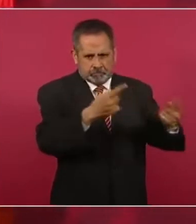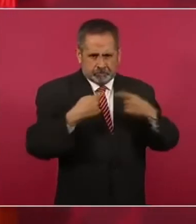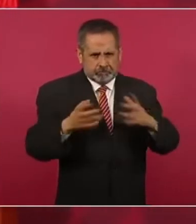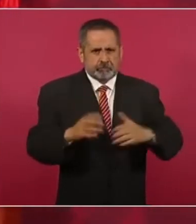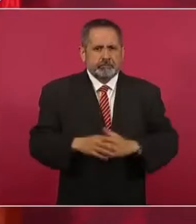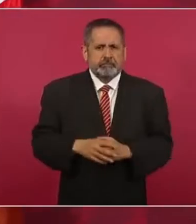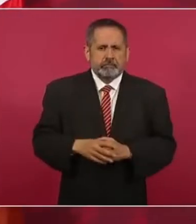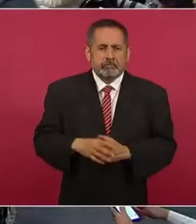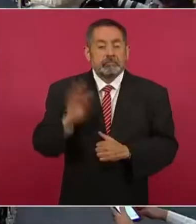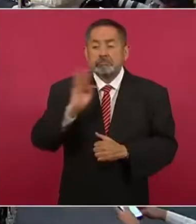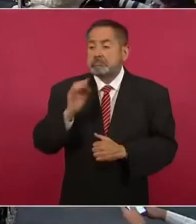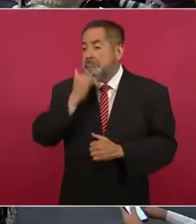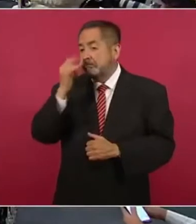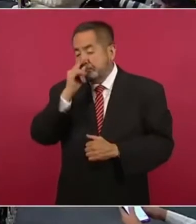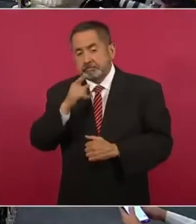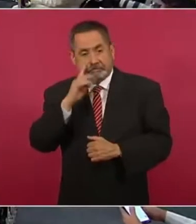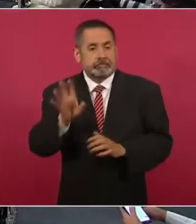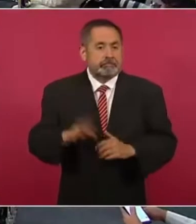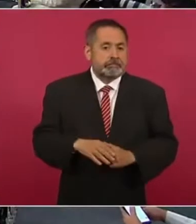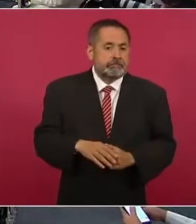En una de esas me equivoco.